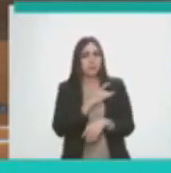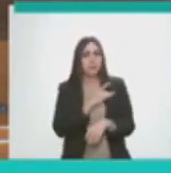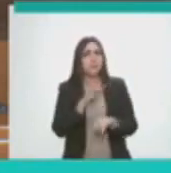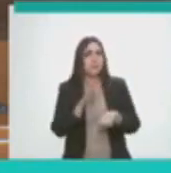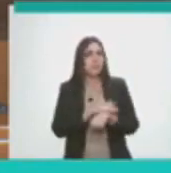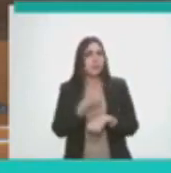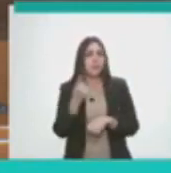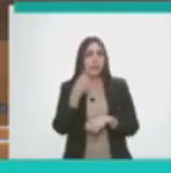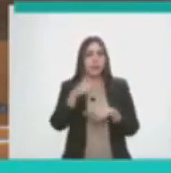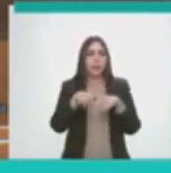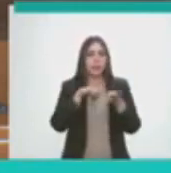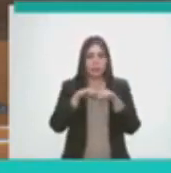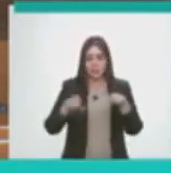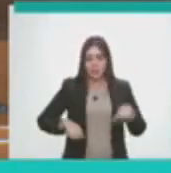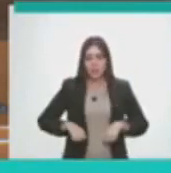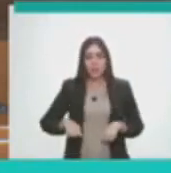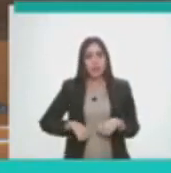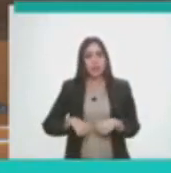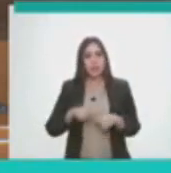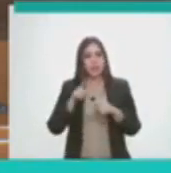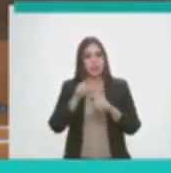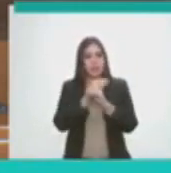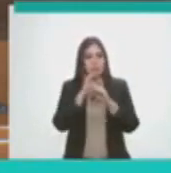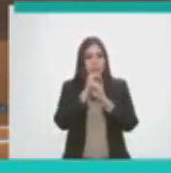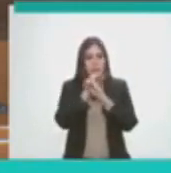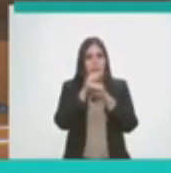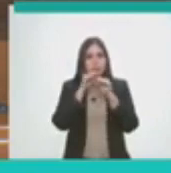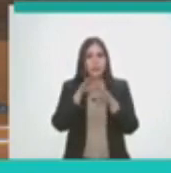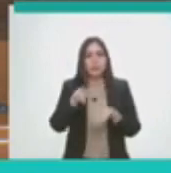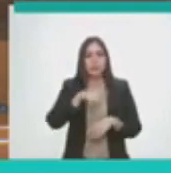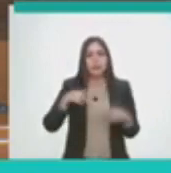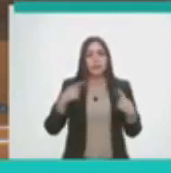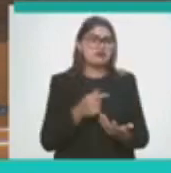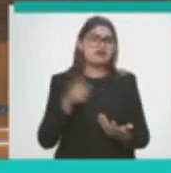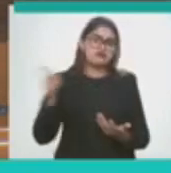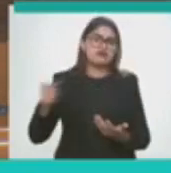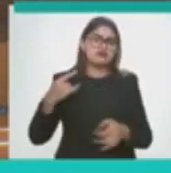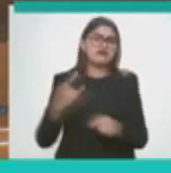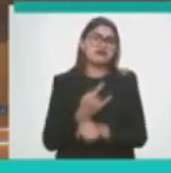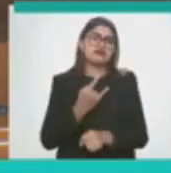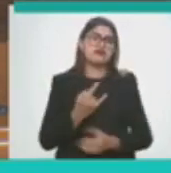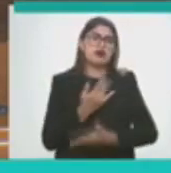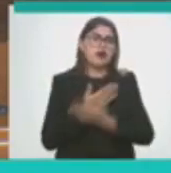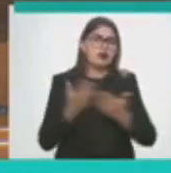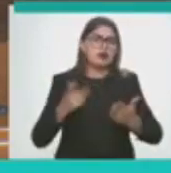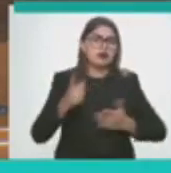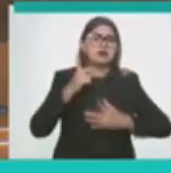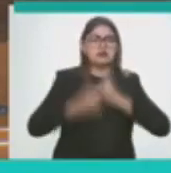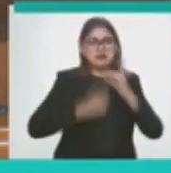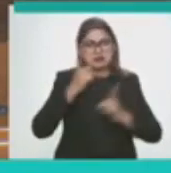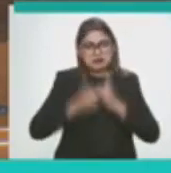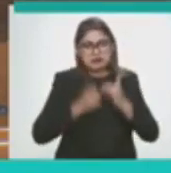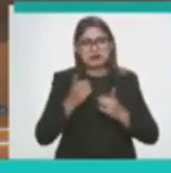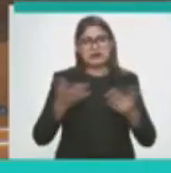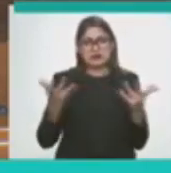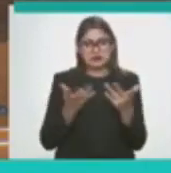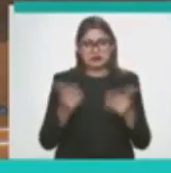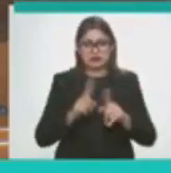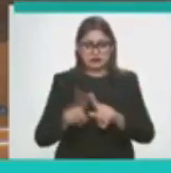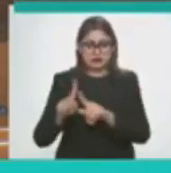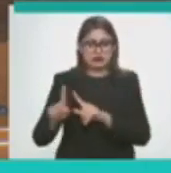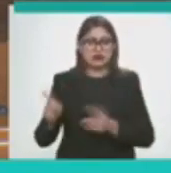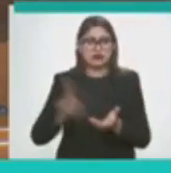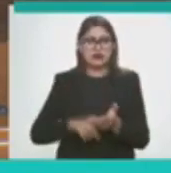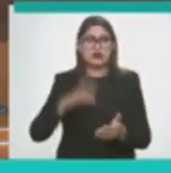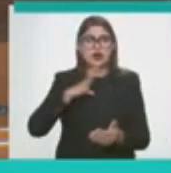sus actividades que la sociedad puede conocer el grado de cumplimiento la práctica de actividades deportivas tiene